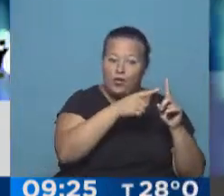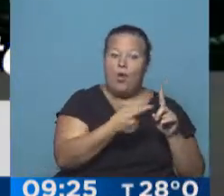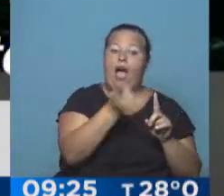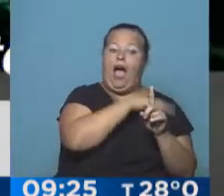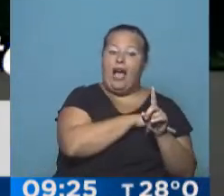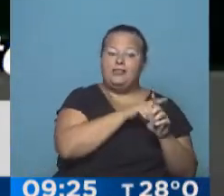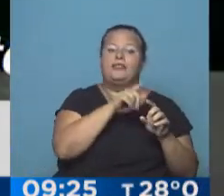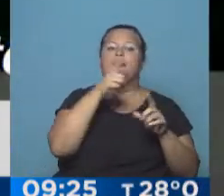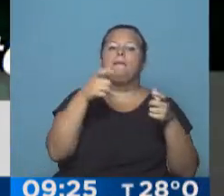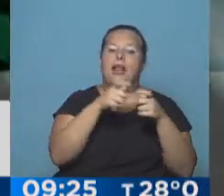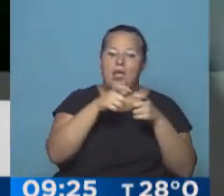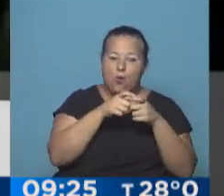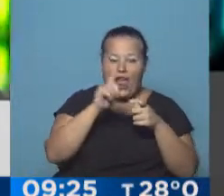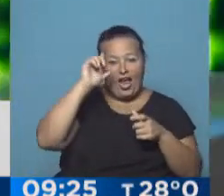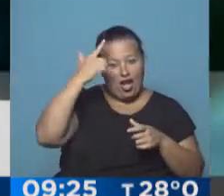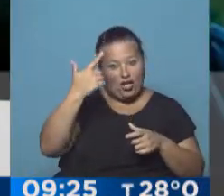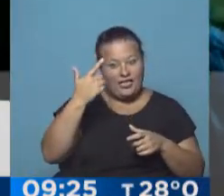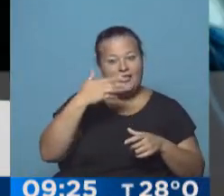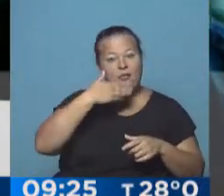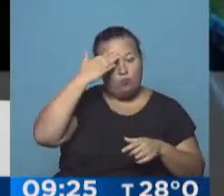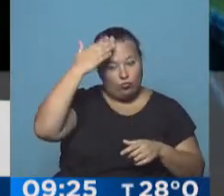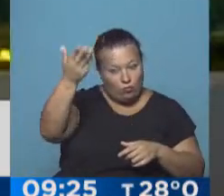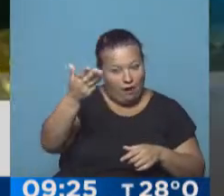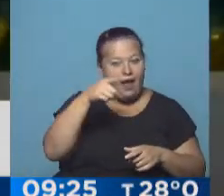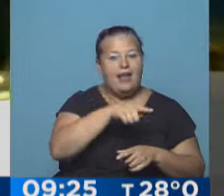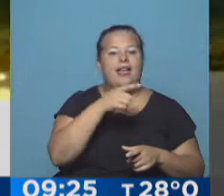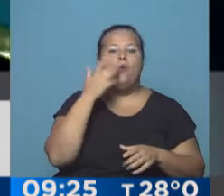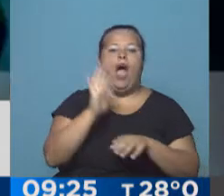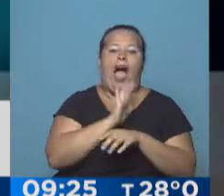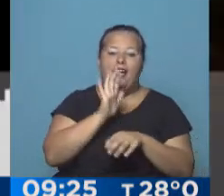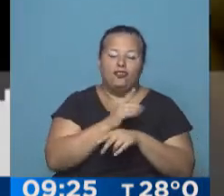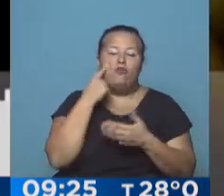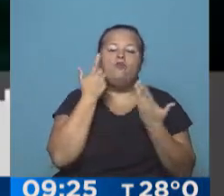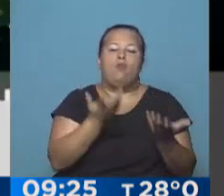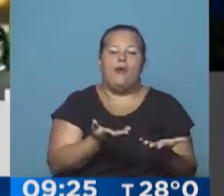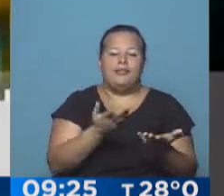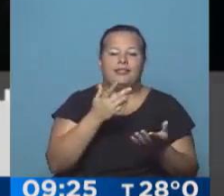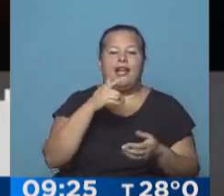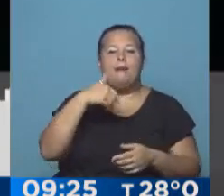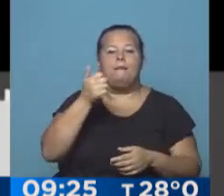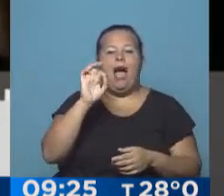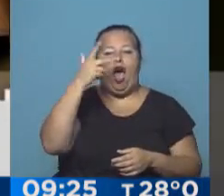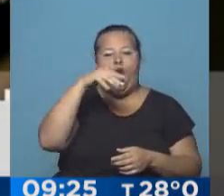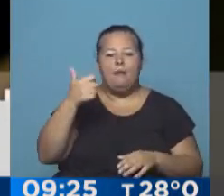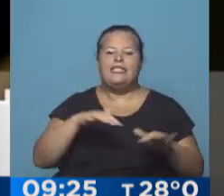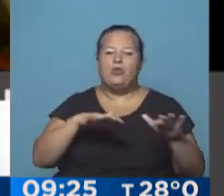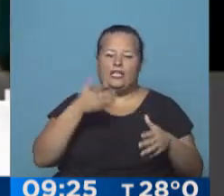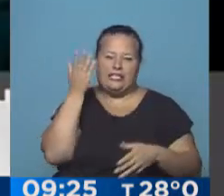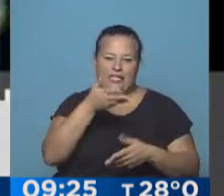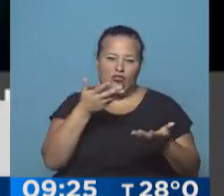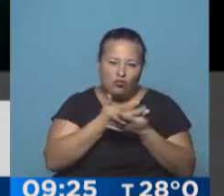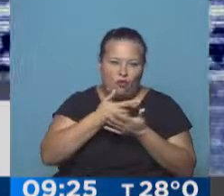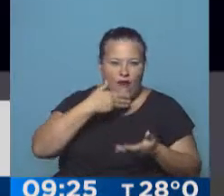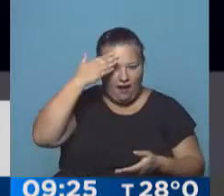anterior se emitiera la película la inocencia de los musulmanes donde un actor representa al profeta mahoma en situaciones agraviantes para la